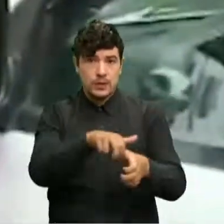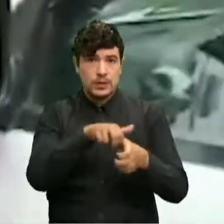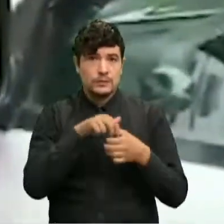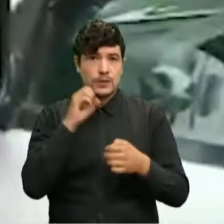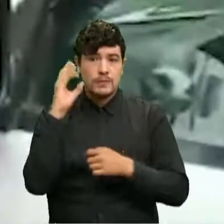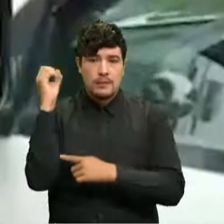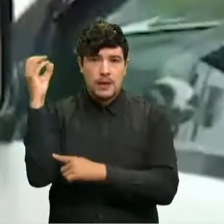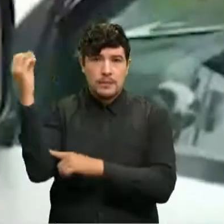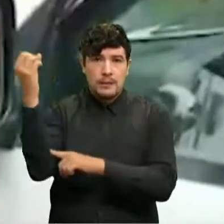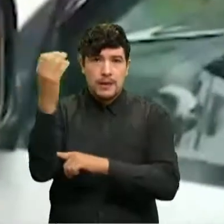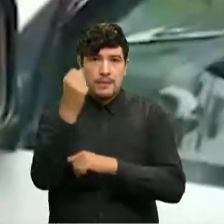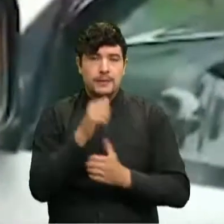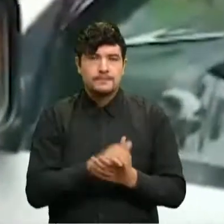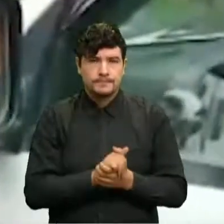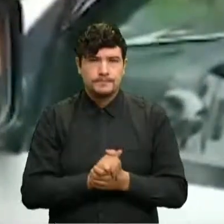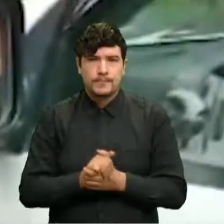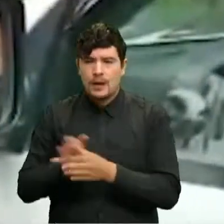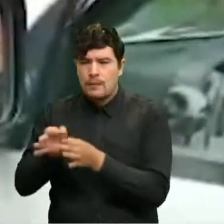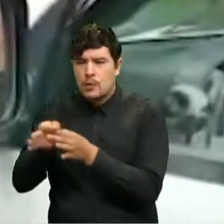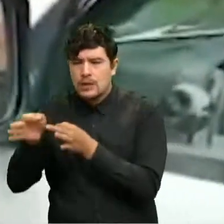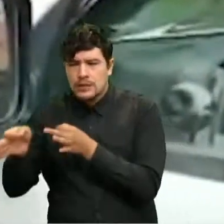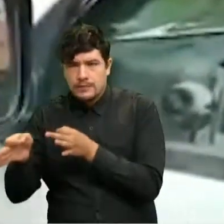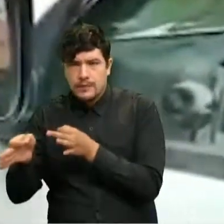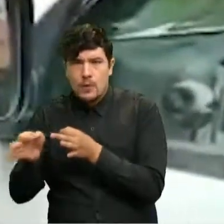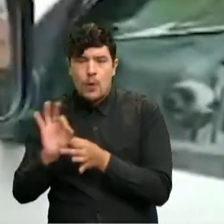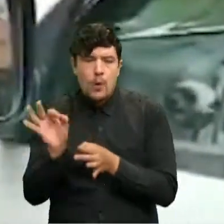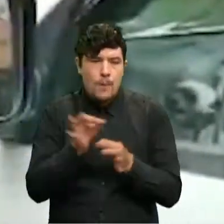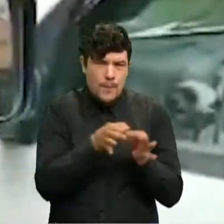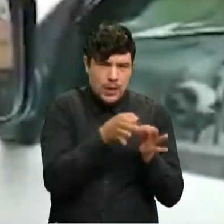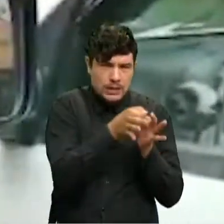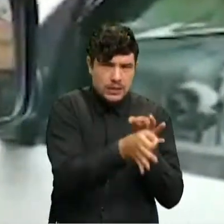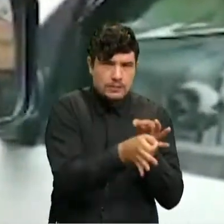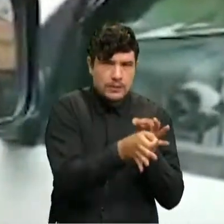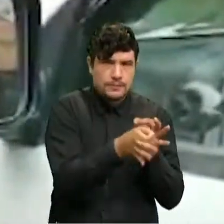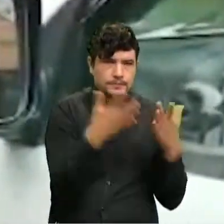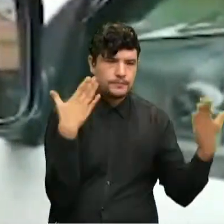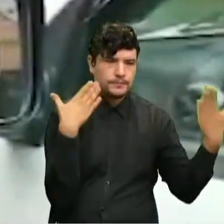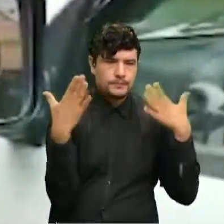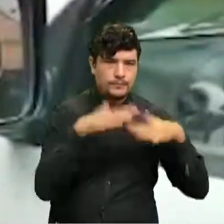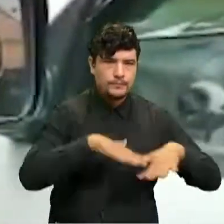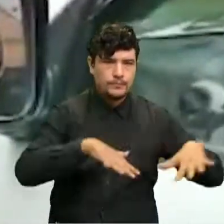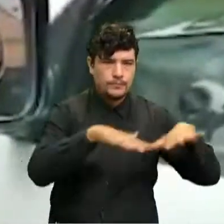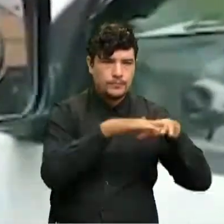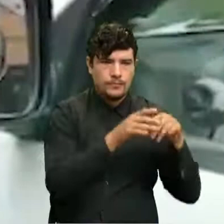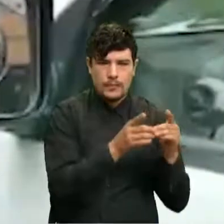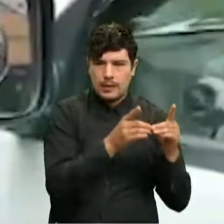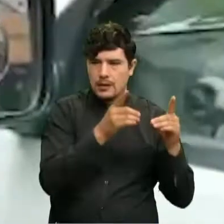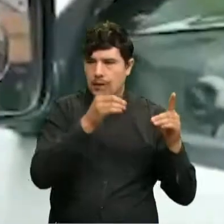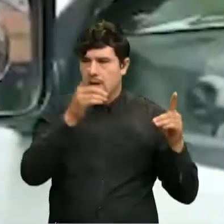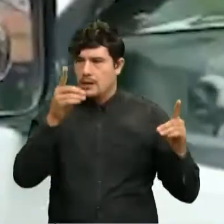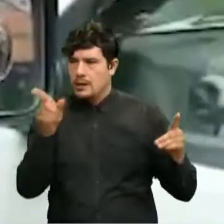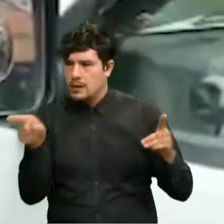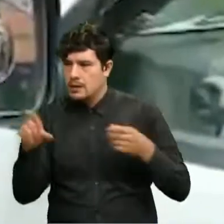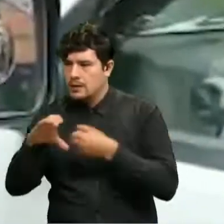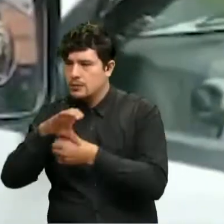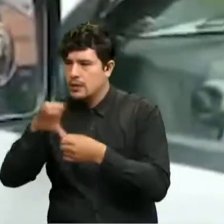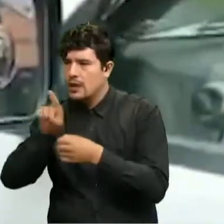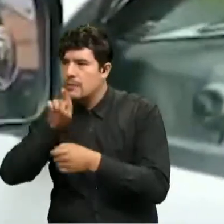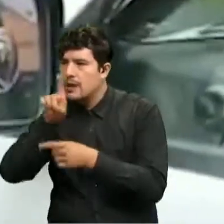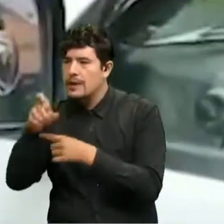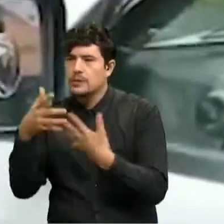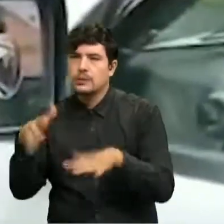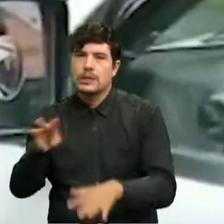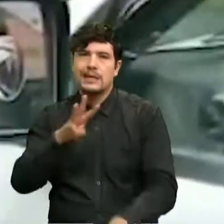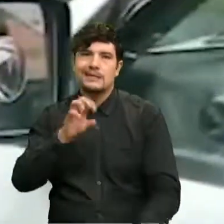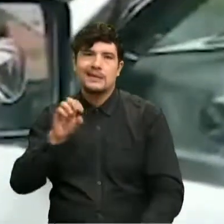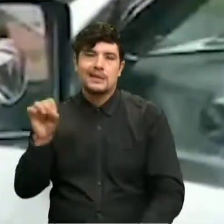La distancia del casco urbano a la ciudad de Bucaramanga, que es el traslado pues, de urgencias, está a 300 kilómetros, acá como lo mencioné ahorita, 18 kilómetros por el